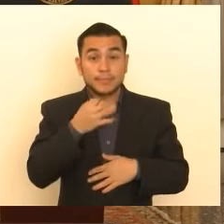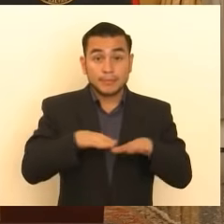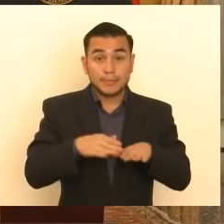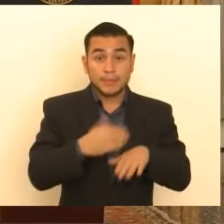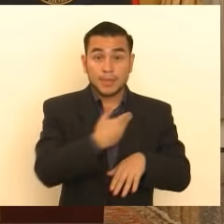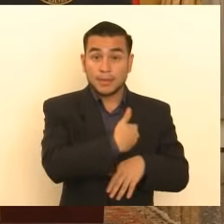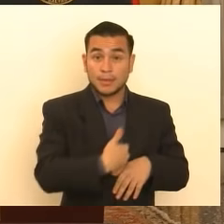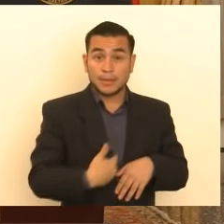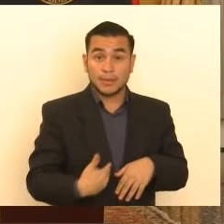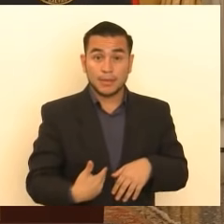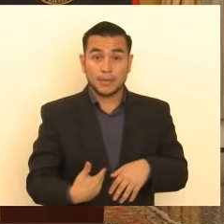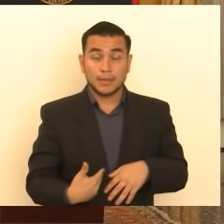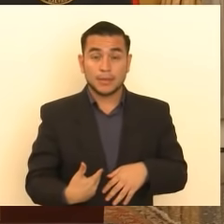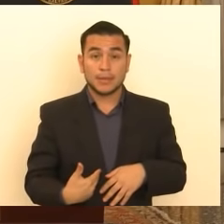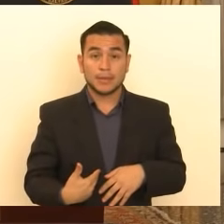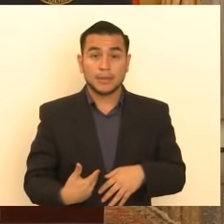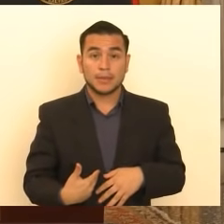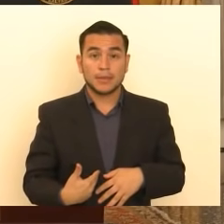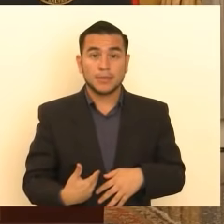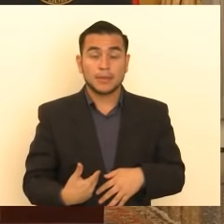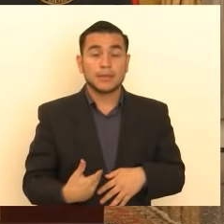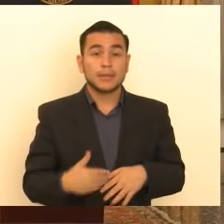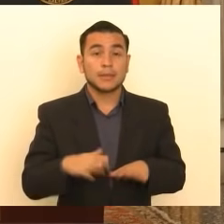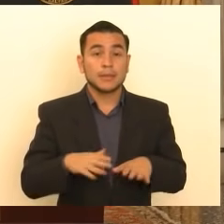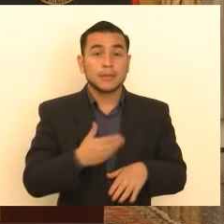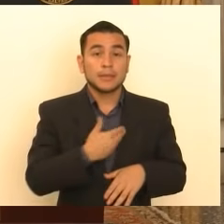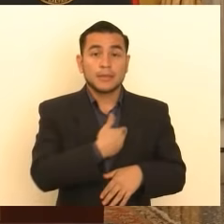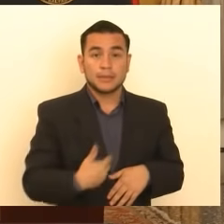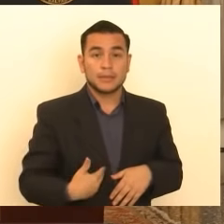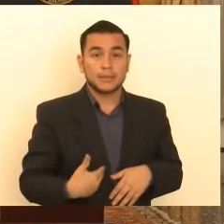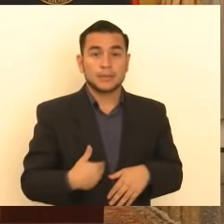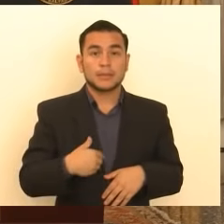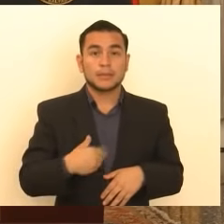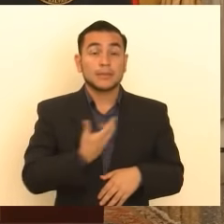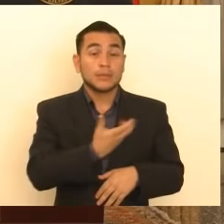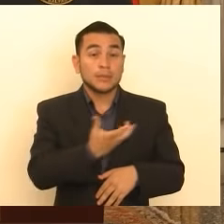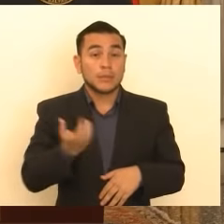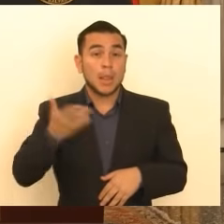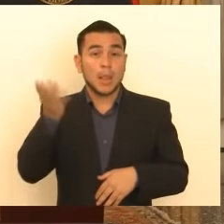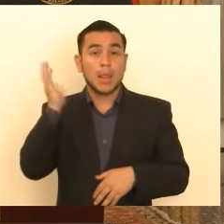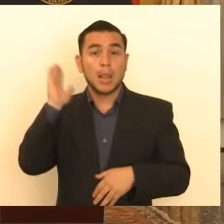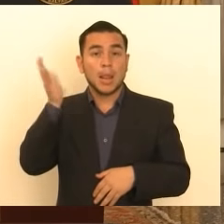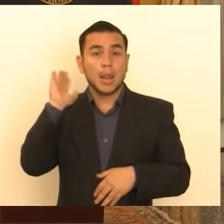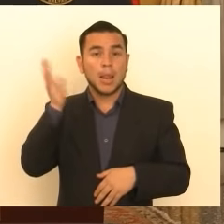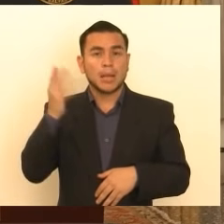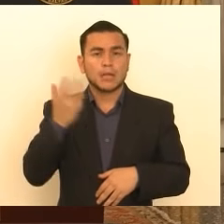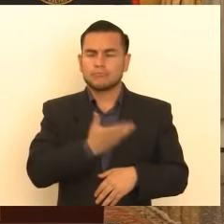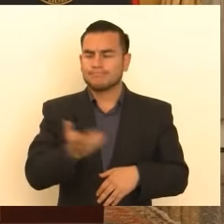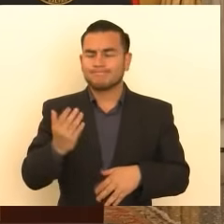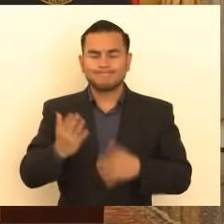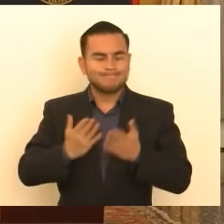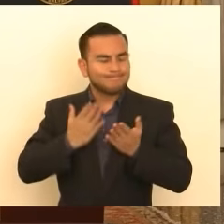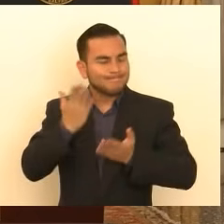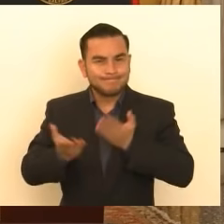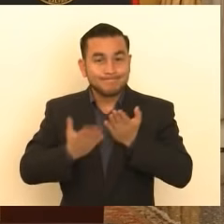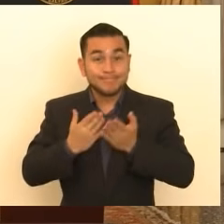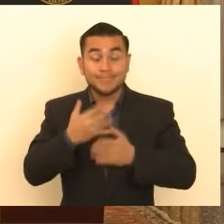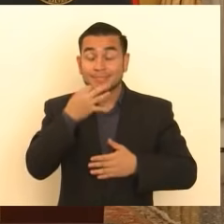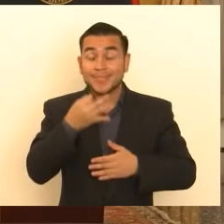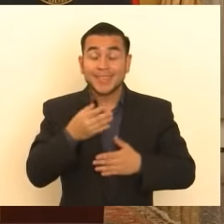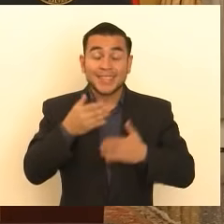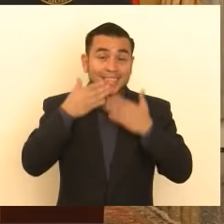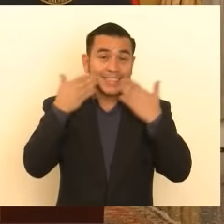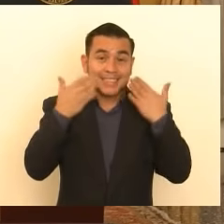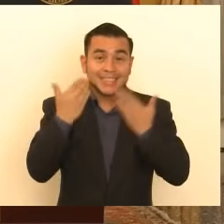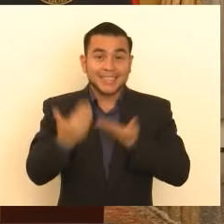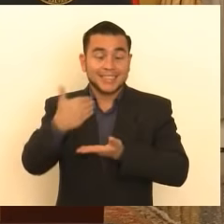Muchas gracias. Gracias, presidente. Gracias, señor presidente, por las palabras tan amables. Estoy muy contento de estar aquí